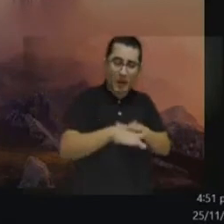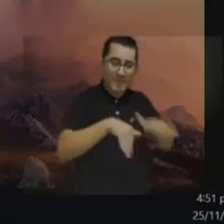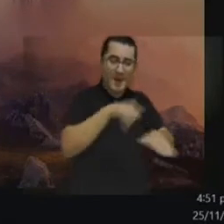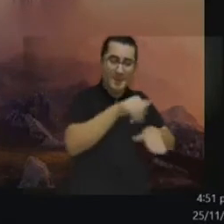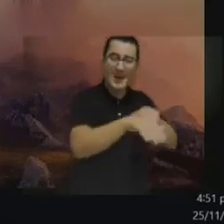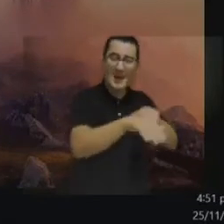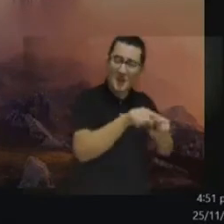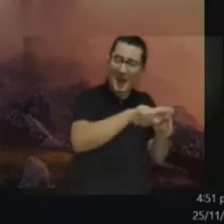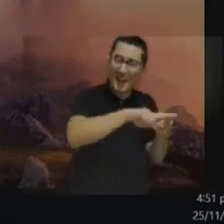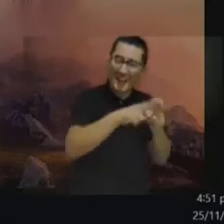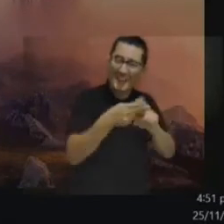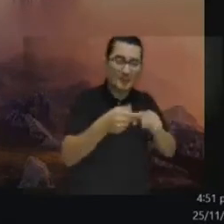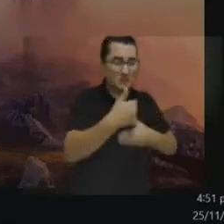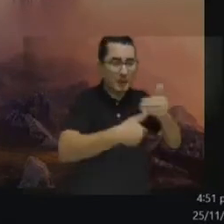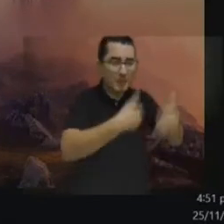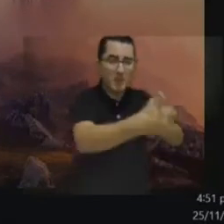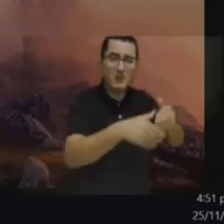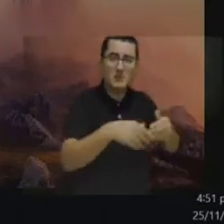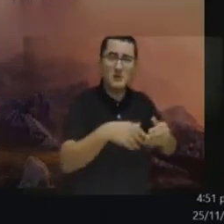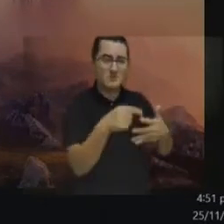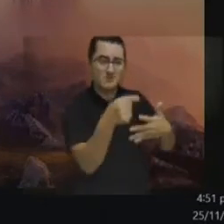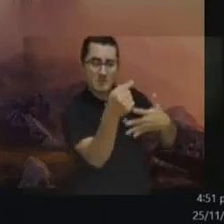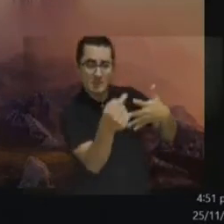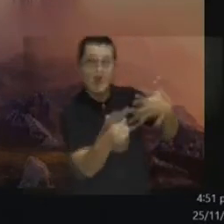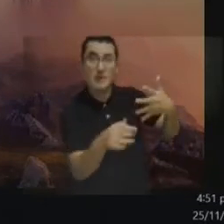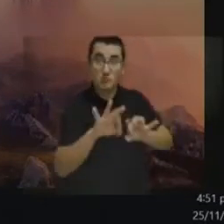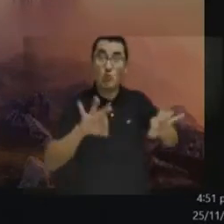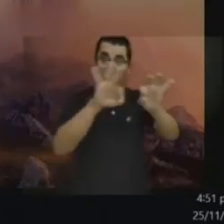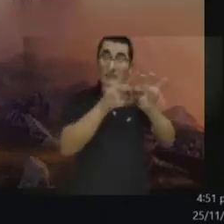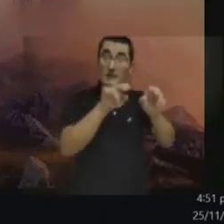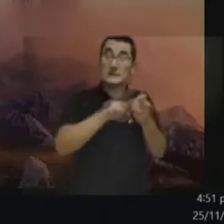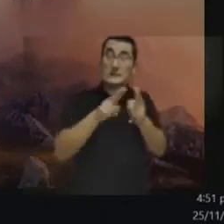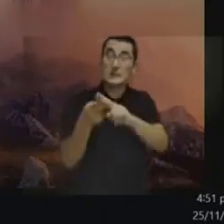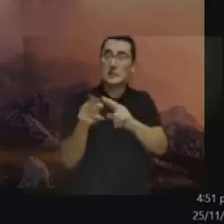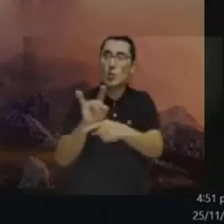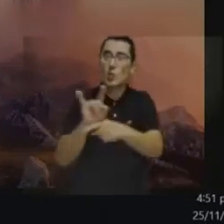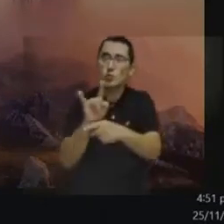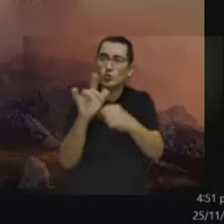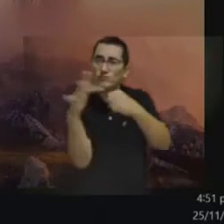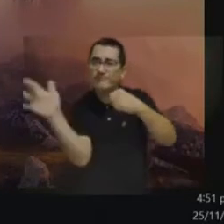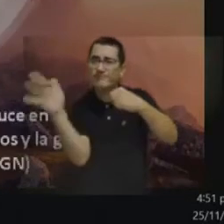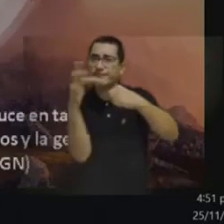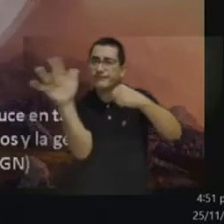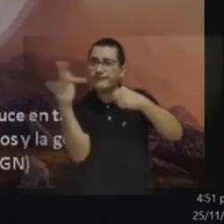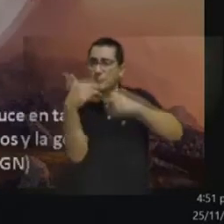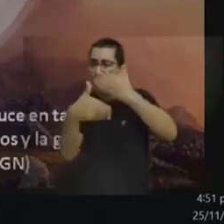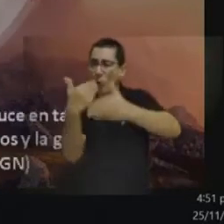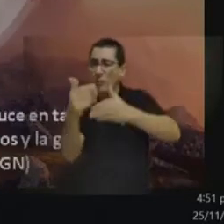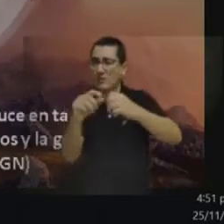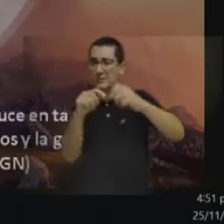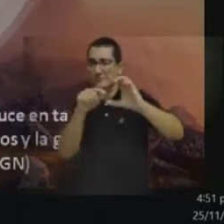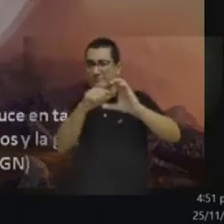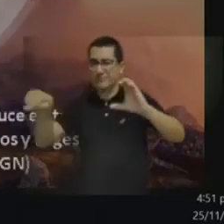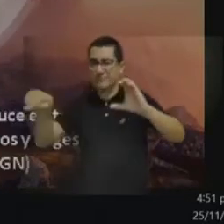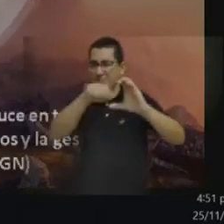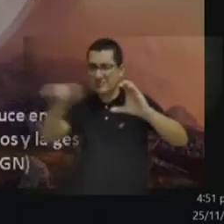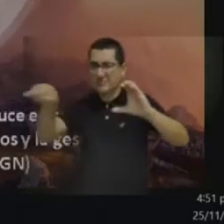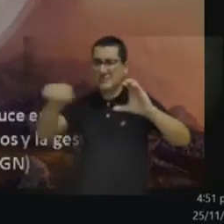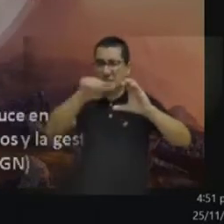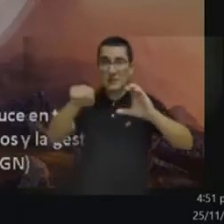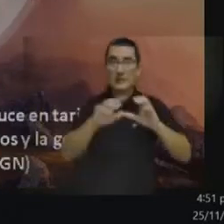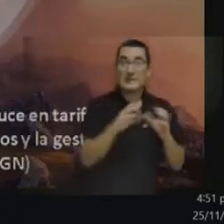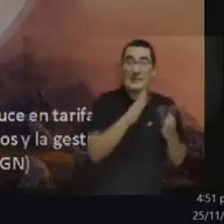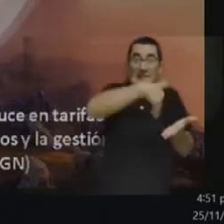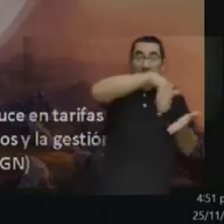sobre las diferentes posibilidades que pueden darse para el uso del espectro y que es importante para nuestro sector eléctrico lograr ese